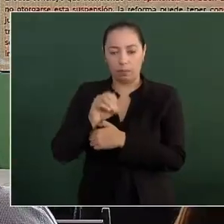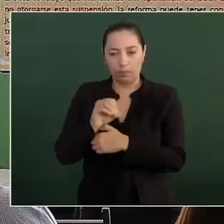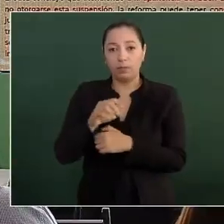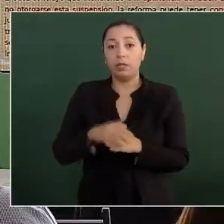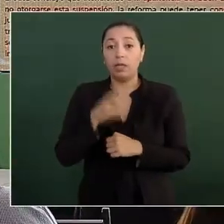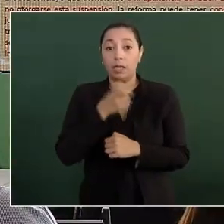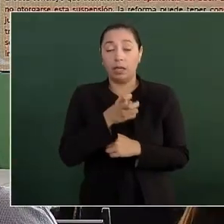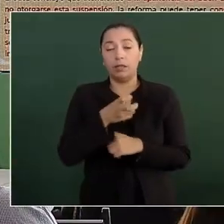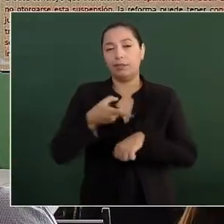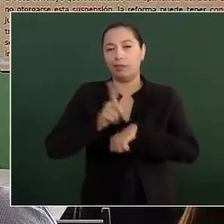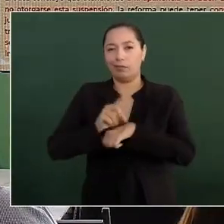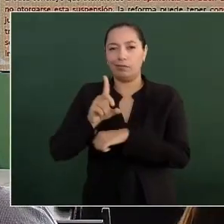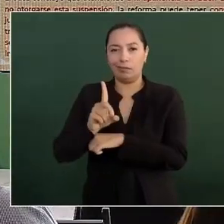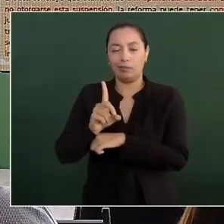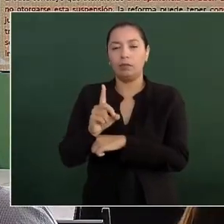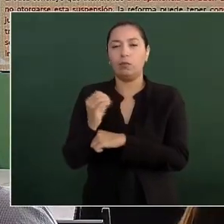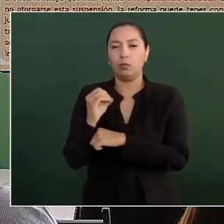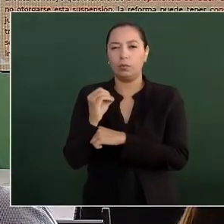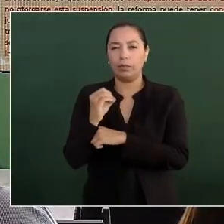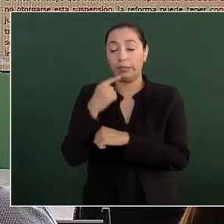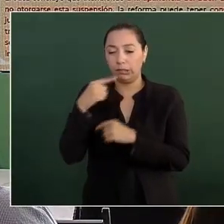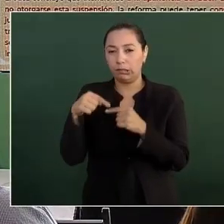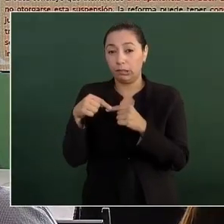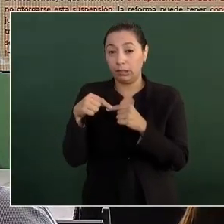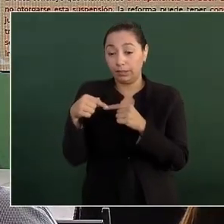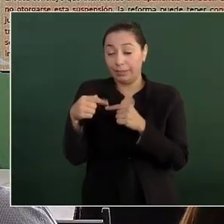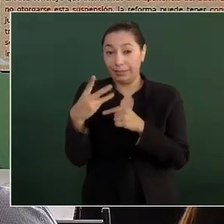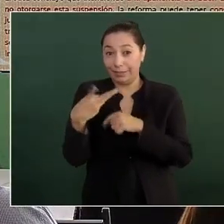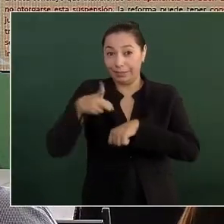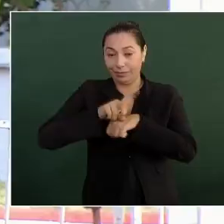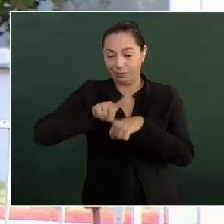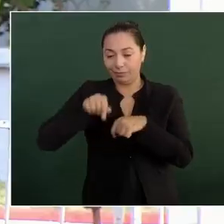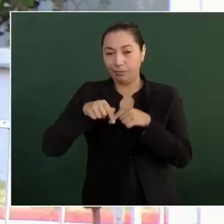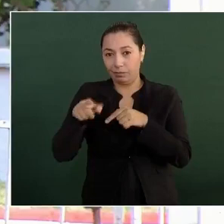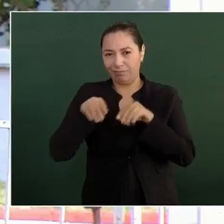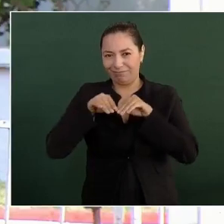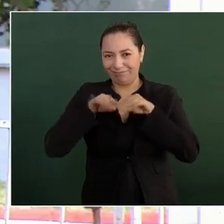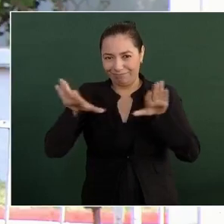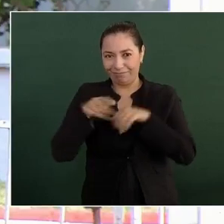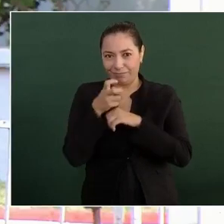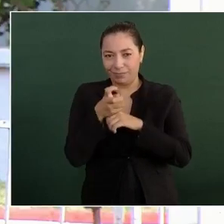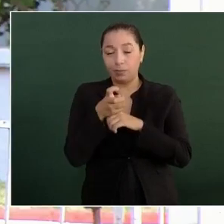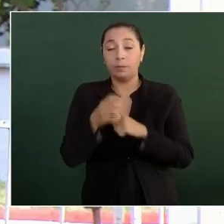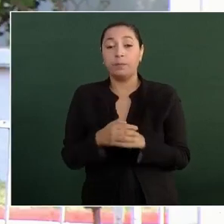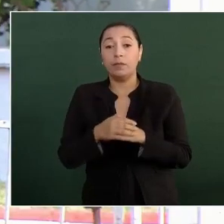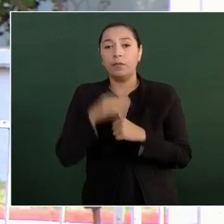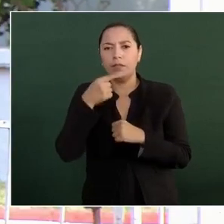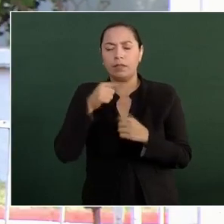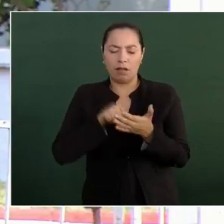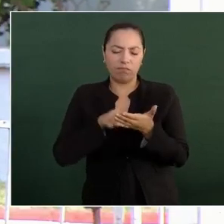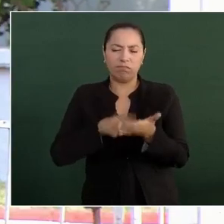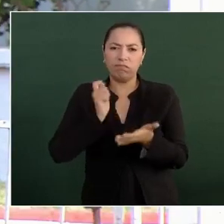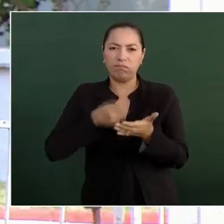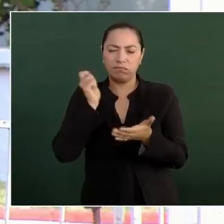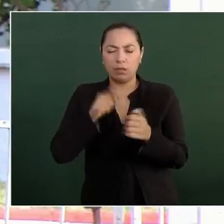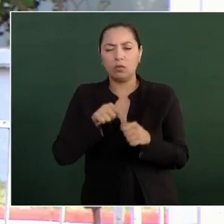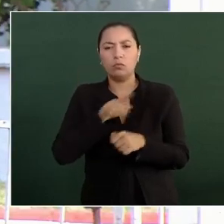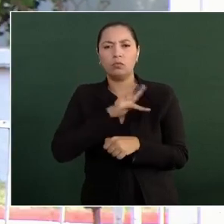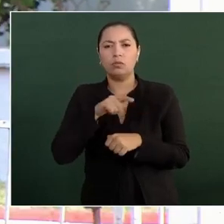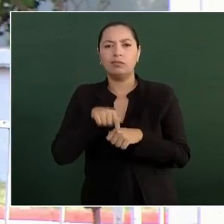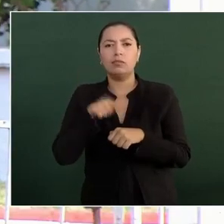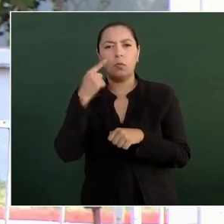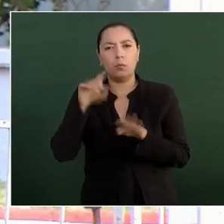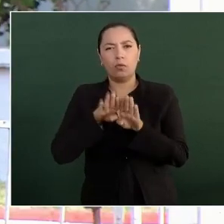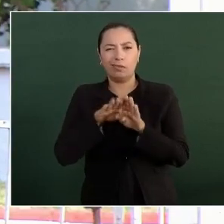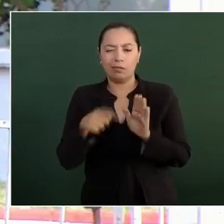el 30 de octubre, es decir, tres días después de la publicación del decreto, concedió una suspensión provisional para que